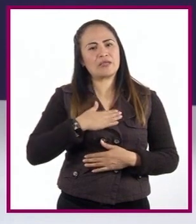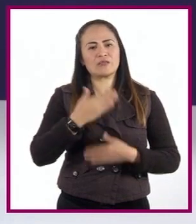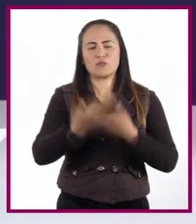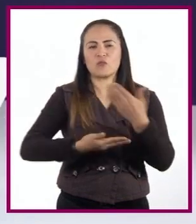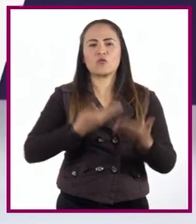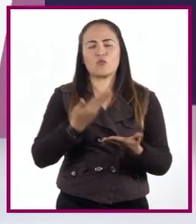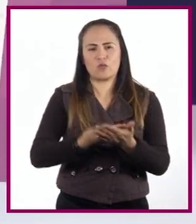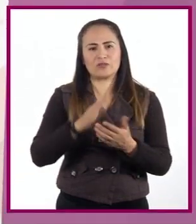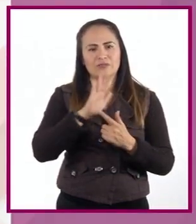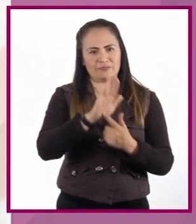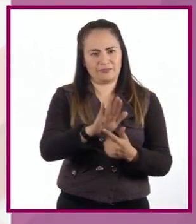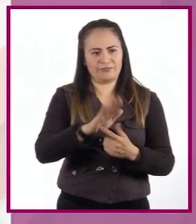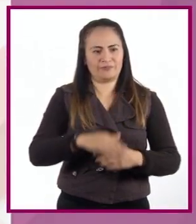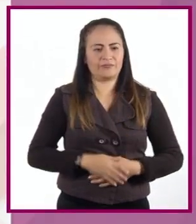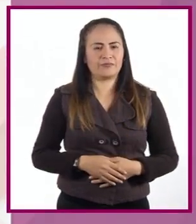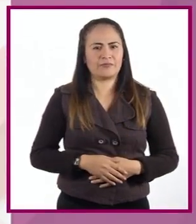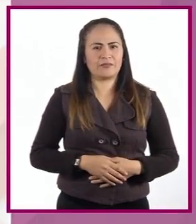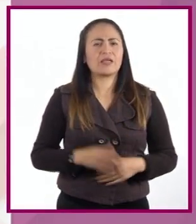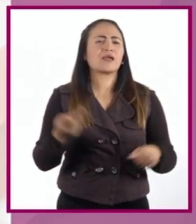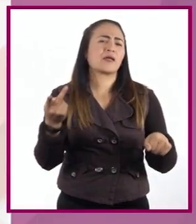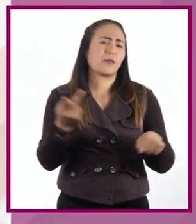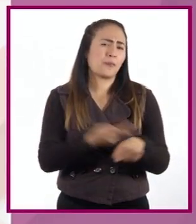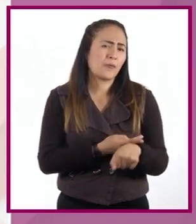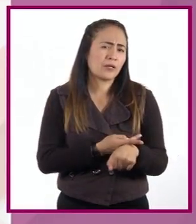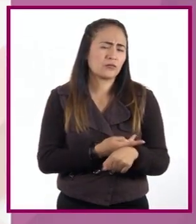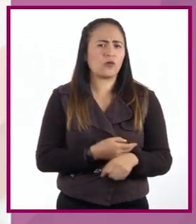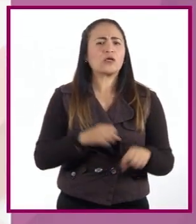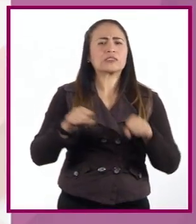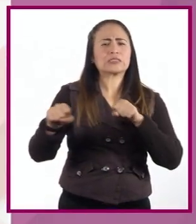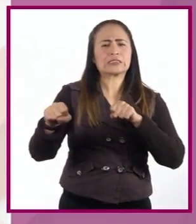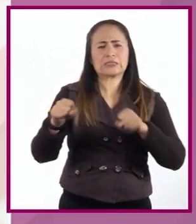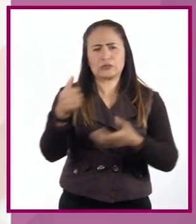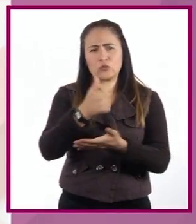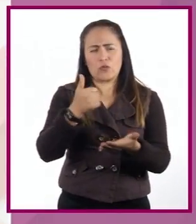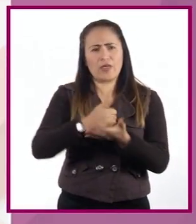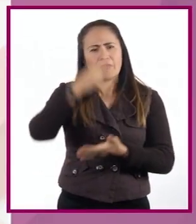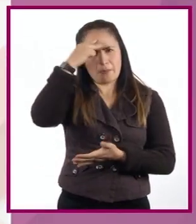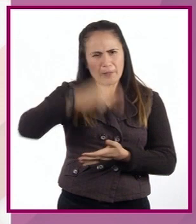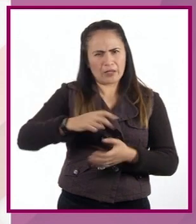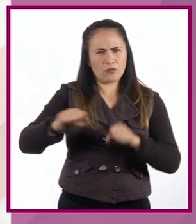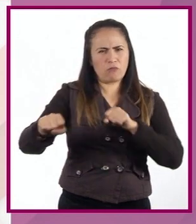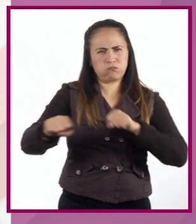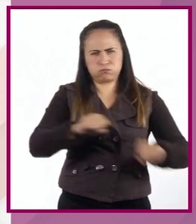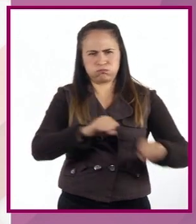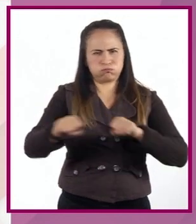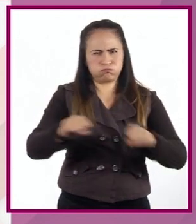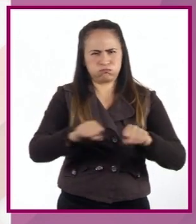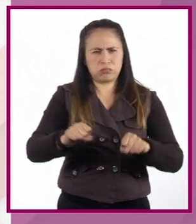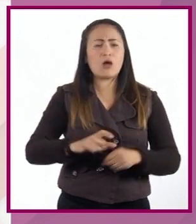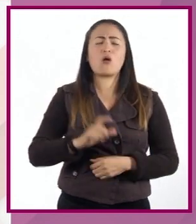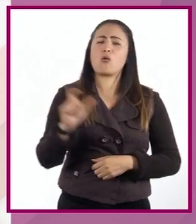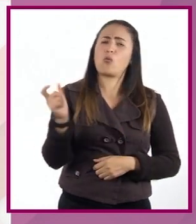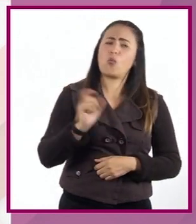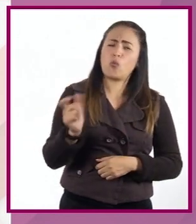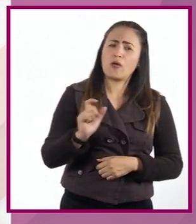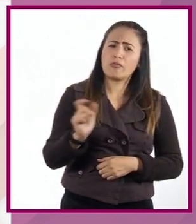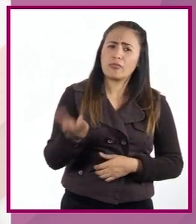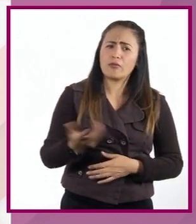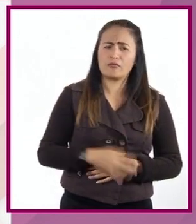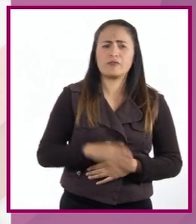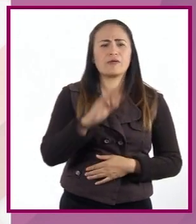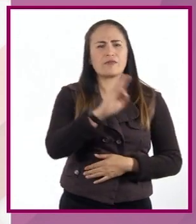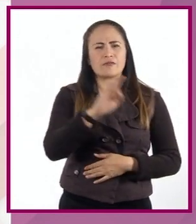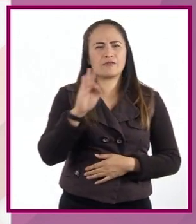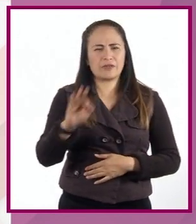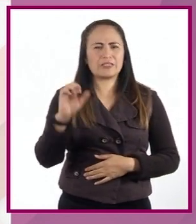propuestas. ¿Qué ocurrió? Un sismo sacudió a la Ciudad de México. ¿Cuándo sucedió? El